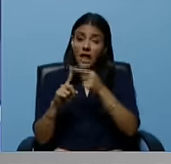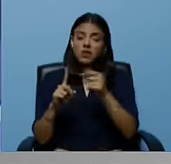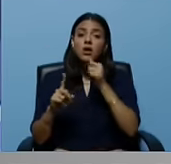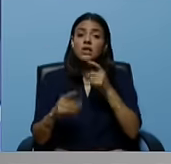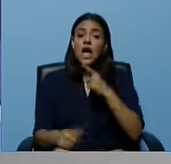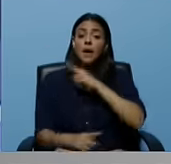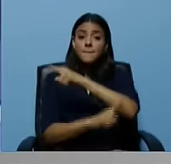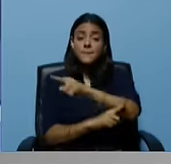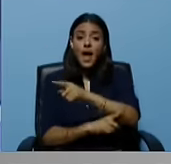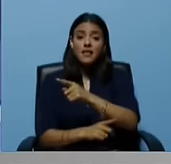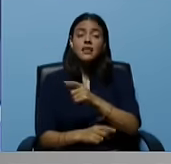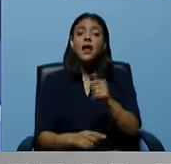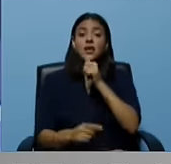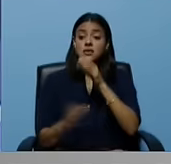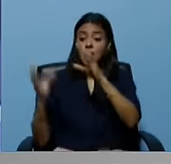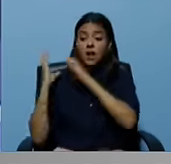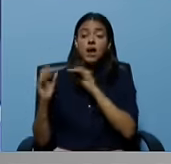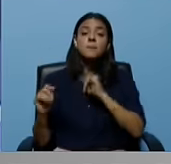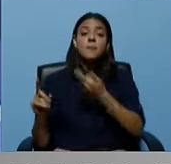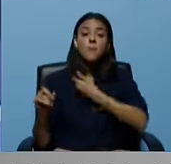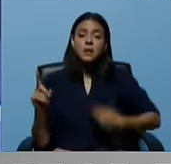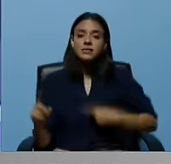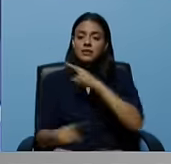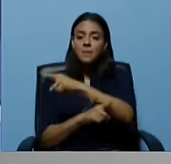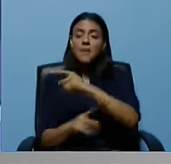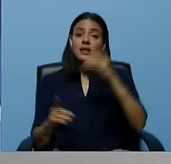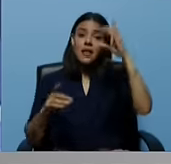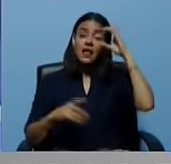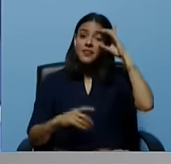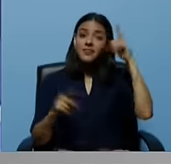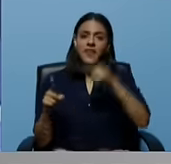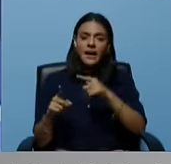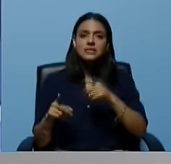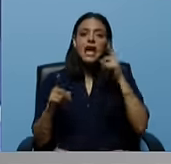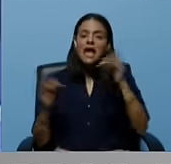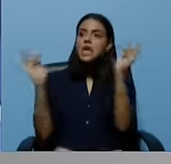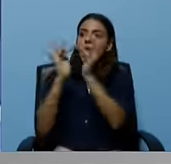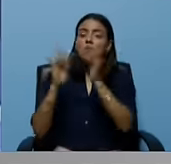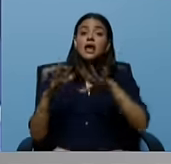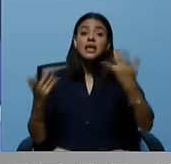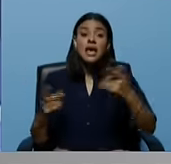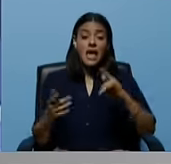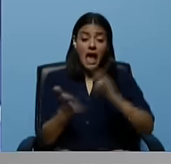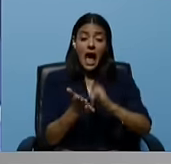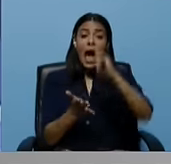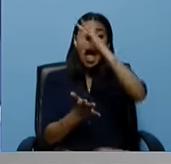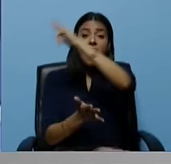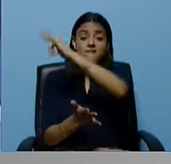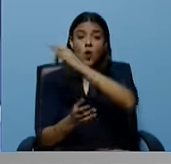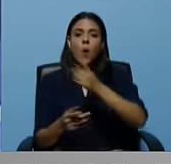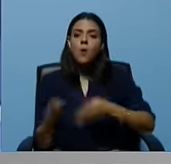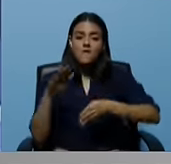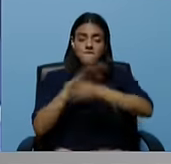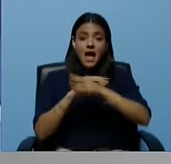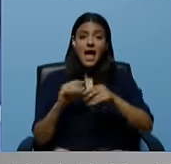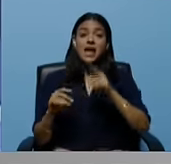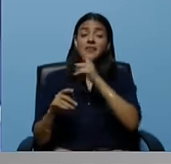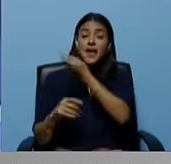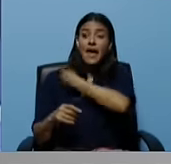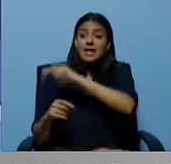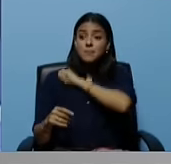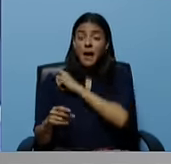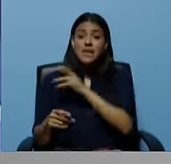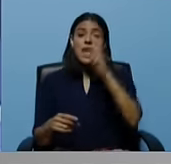presidente Nicolás Maduro, y el gobierno de España, para que el avión fuera de Madrid a República Dominicana, y cuando